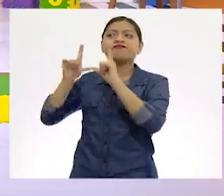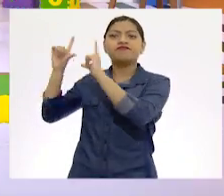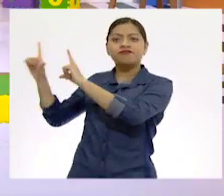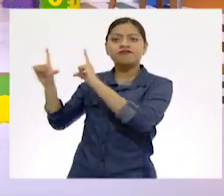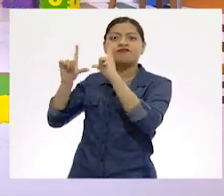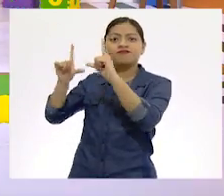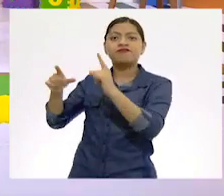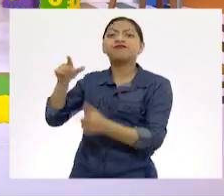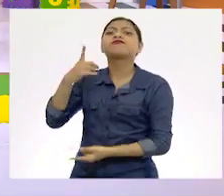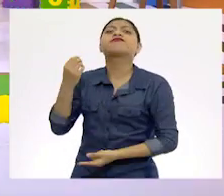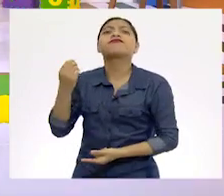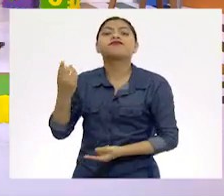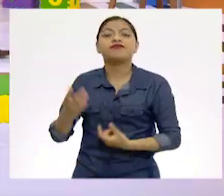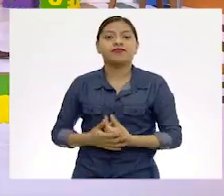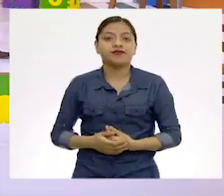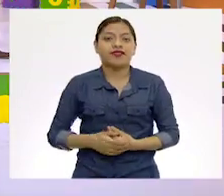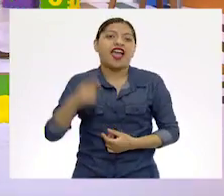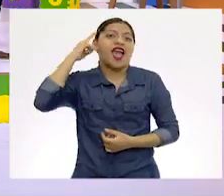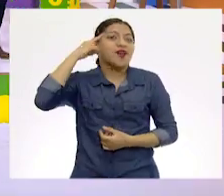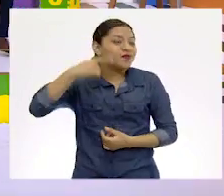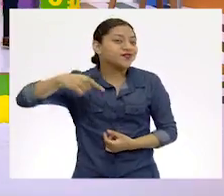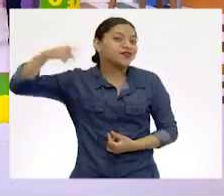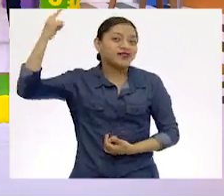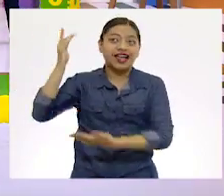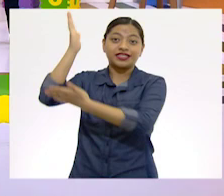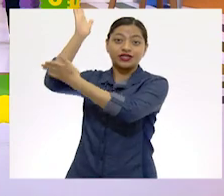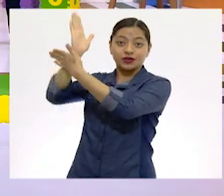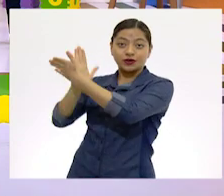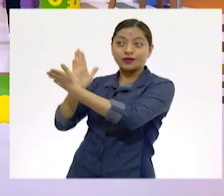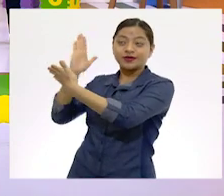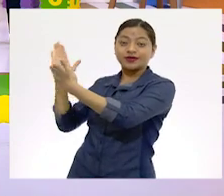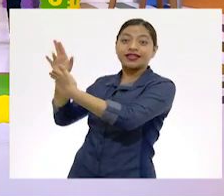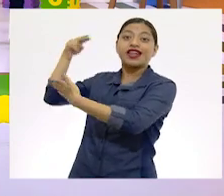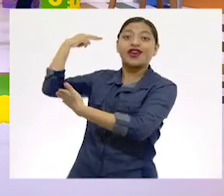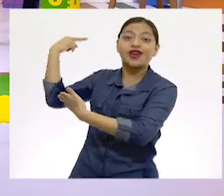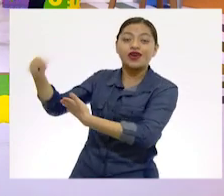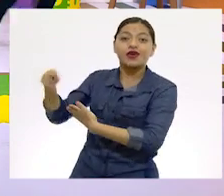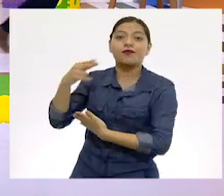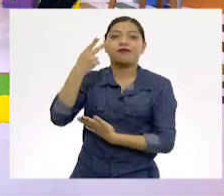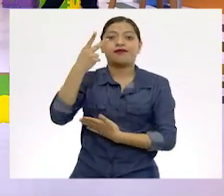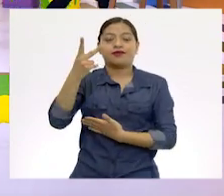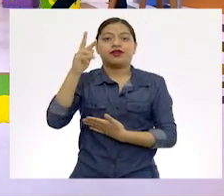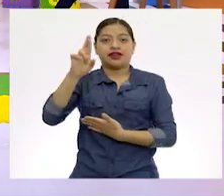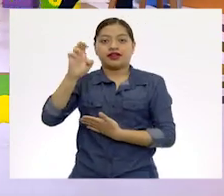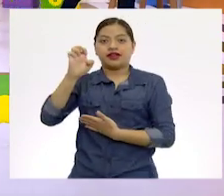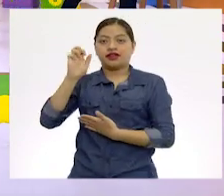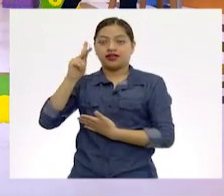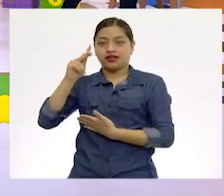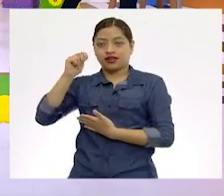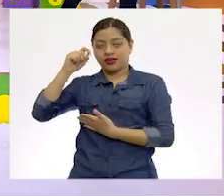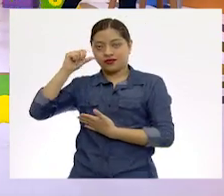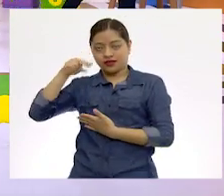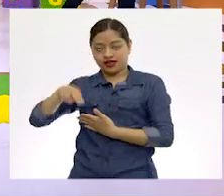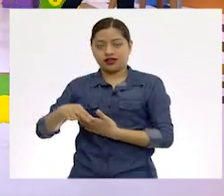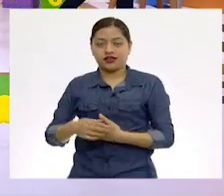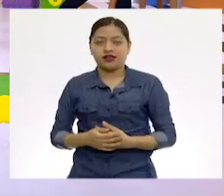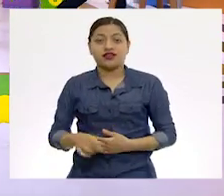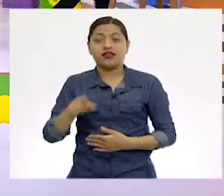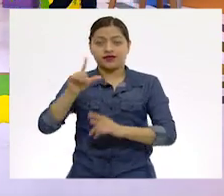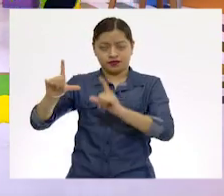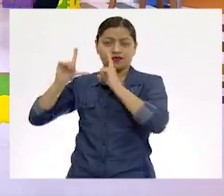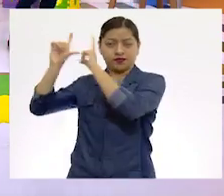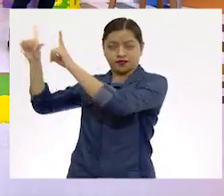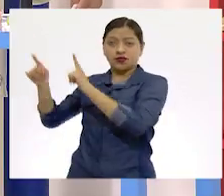muy fácil, en el apartado que dice Reptan. Muy bien, Eric, ayúdame a pegarlo. Claro, y ustedes en